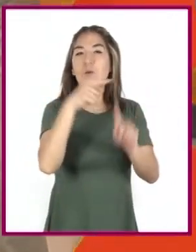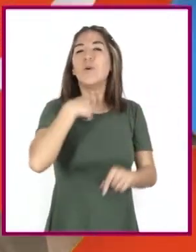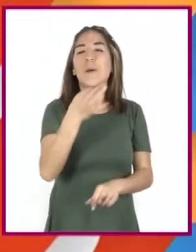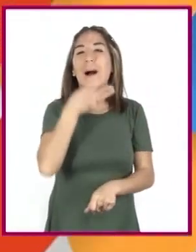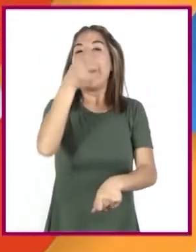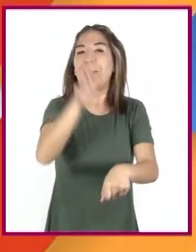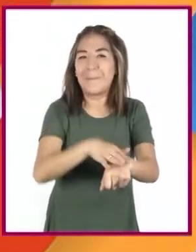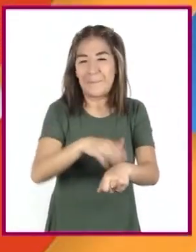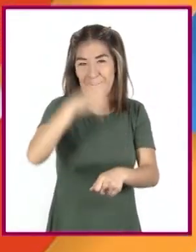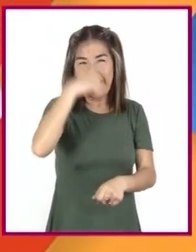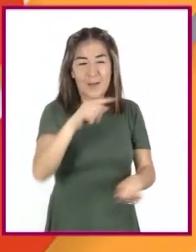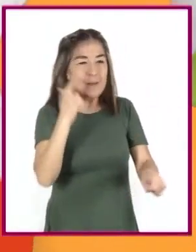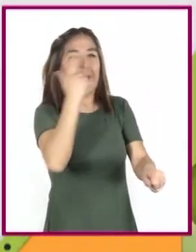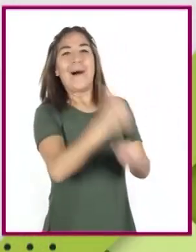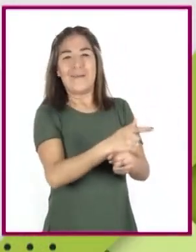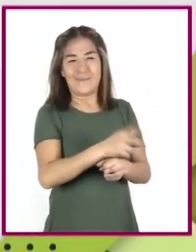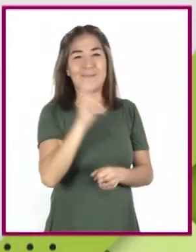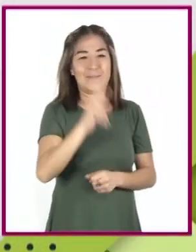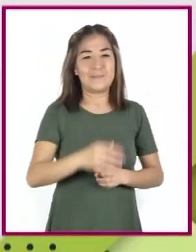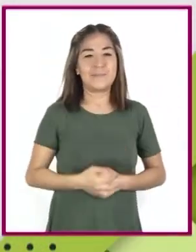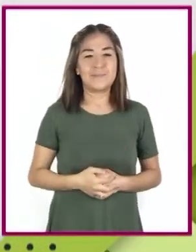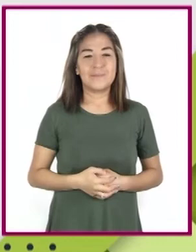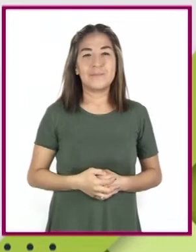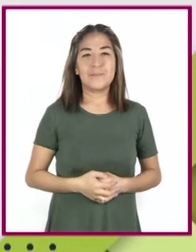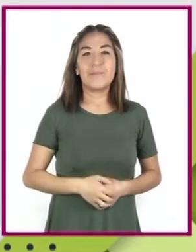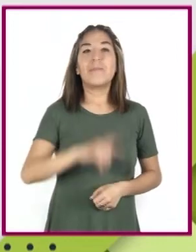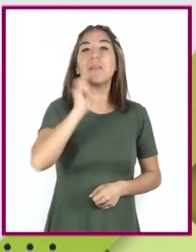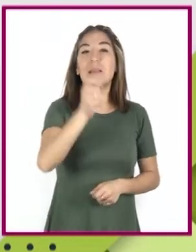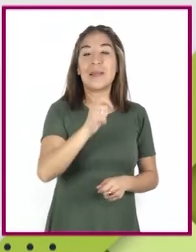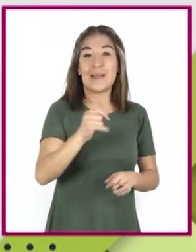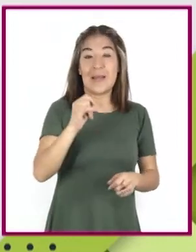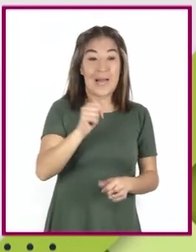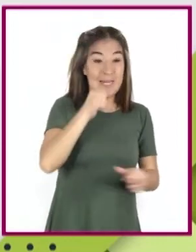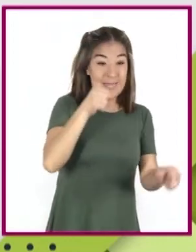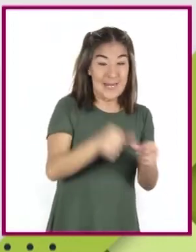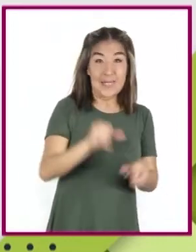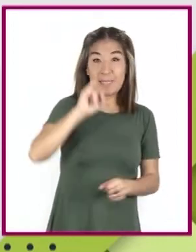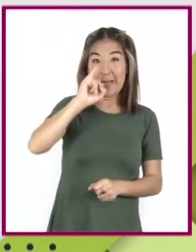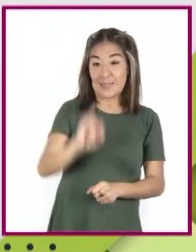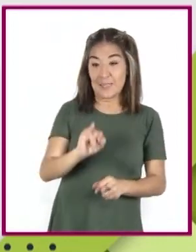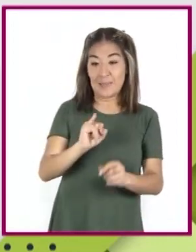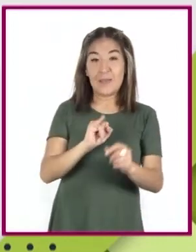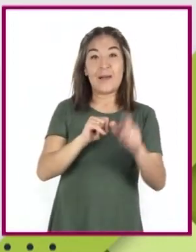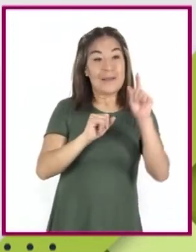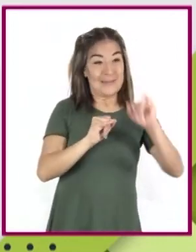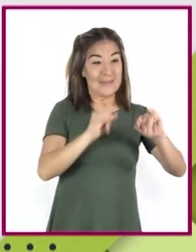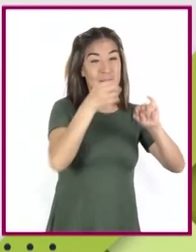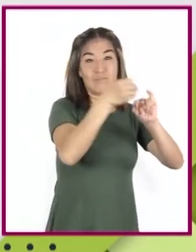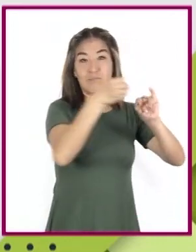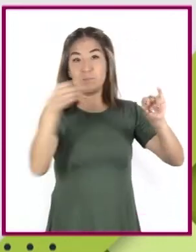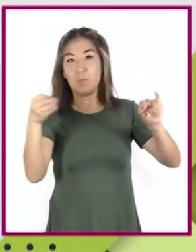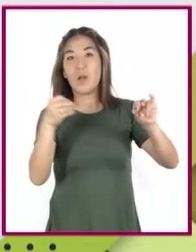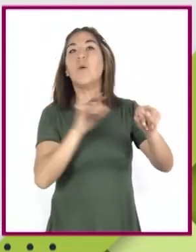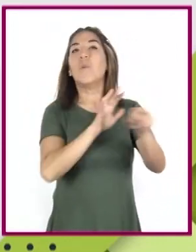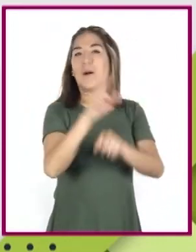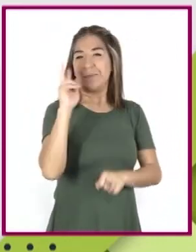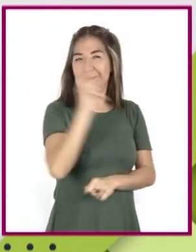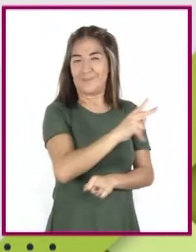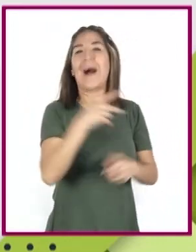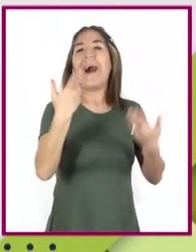daremos es la siguiente. Después de cada letra I, la letra del concepto encontrarán.